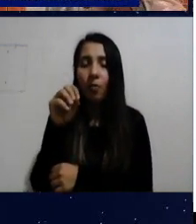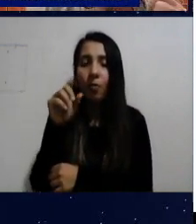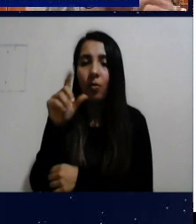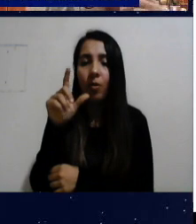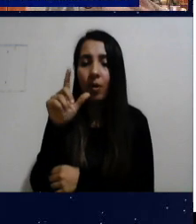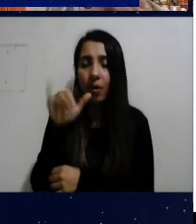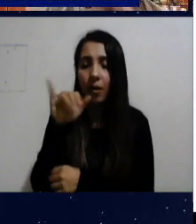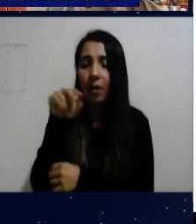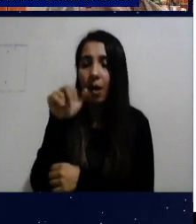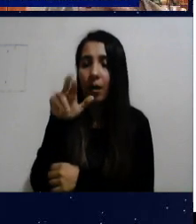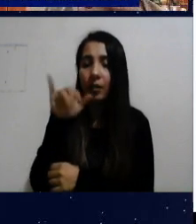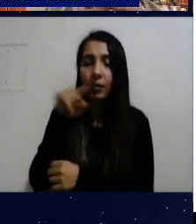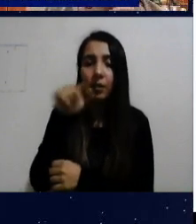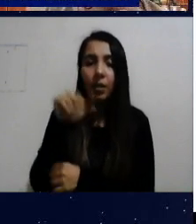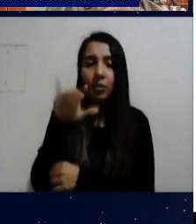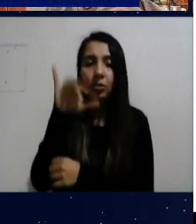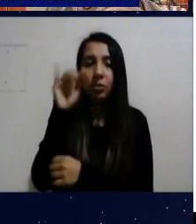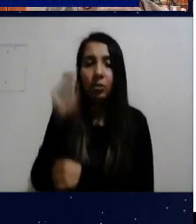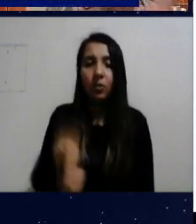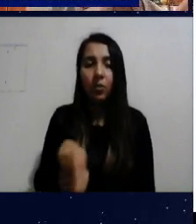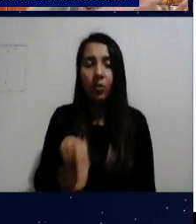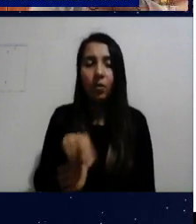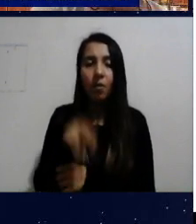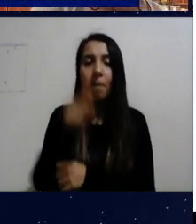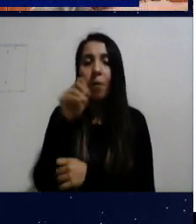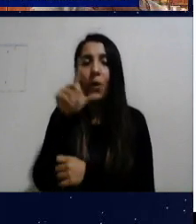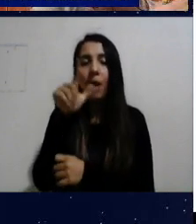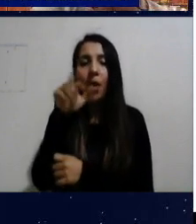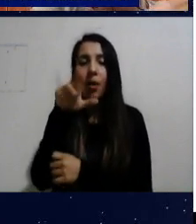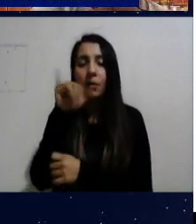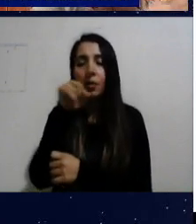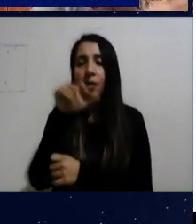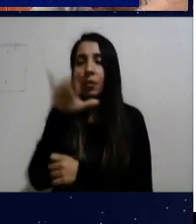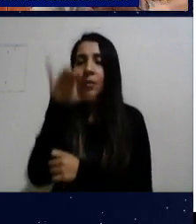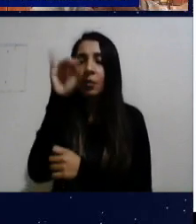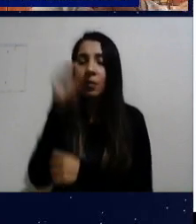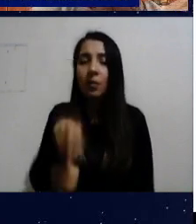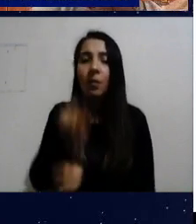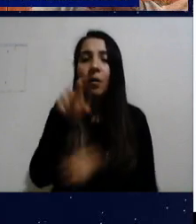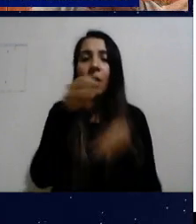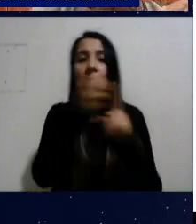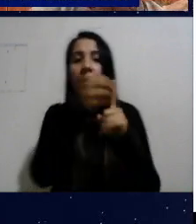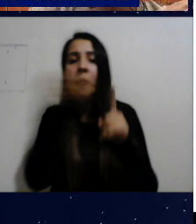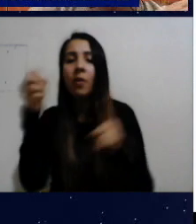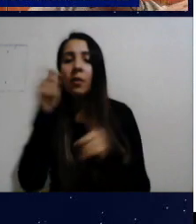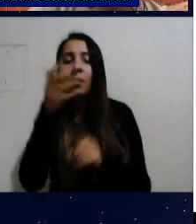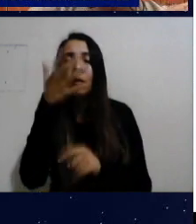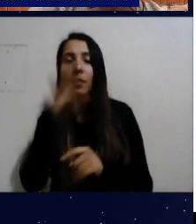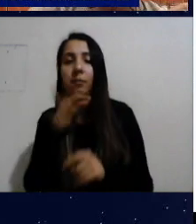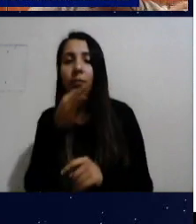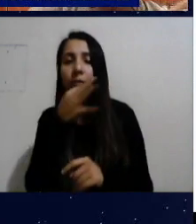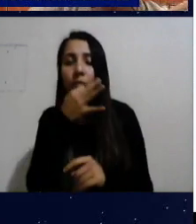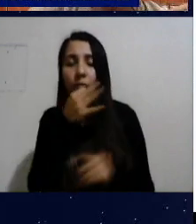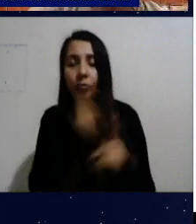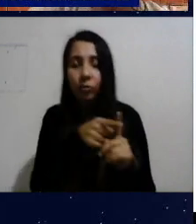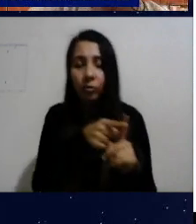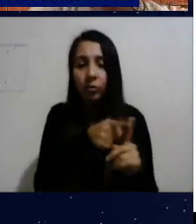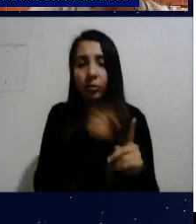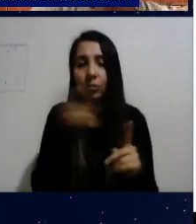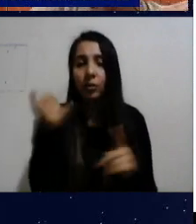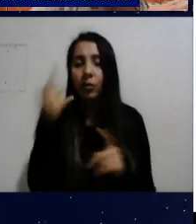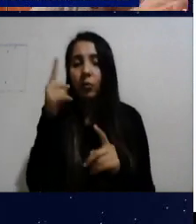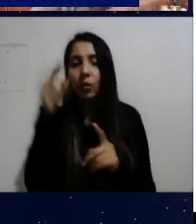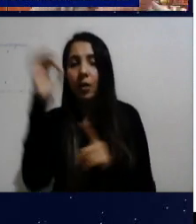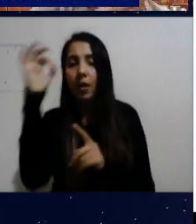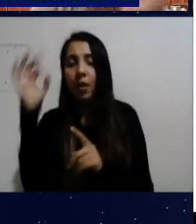aquí tenéis un poco las magnitudes. Estamos hablando de magnitudes de rotación del plano de polarización del orden de entre 10